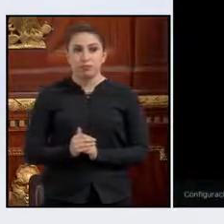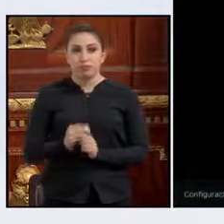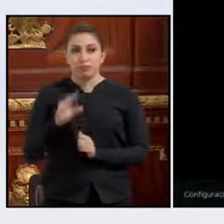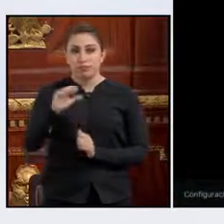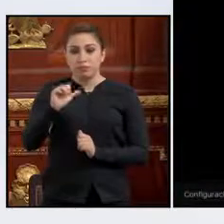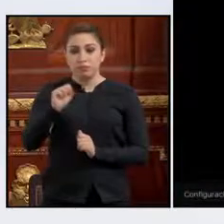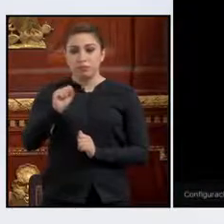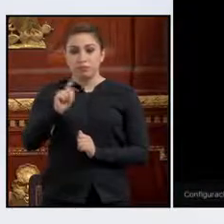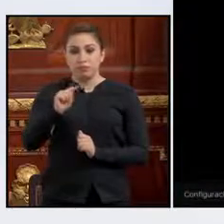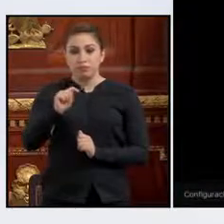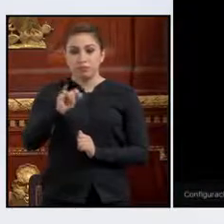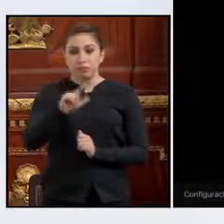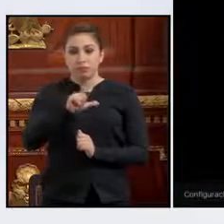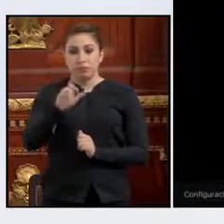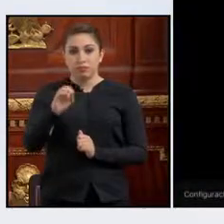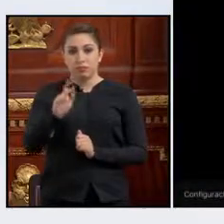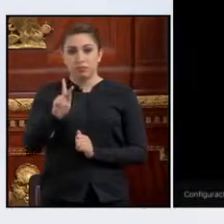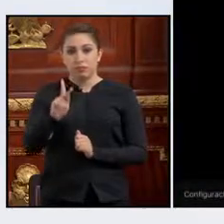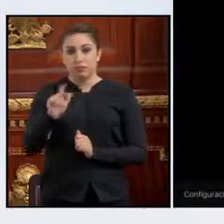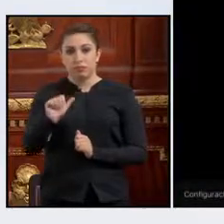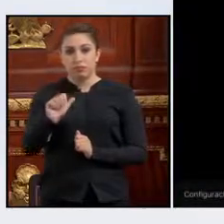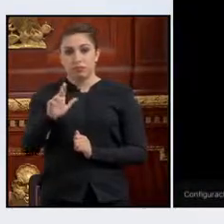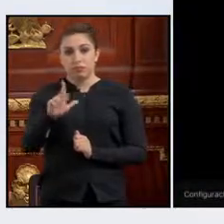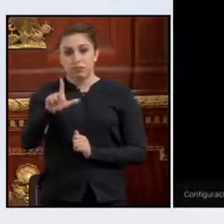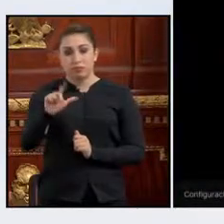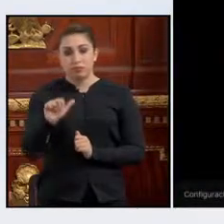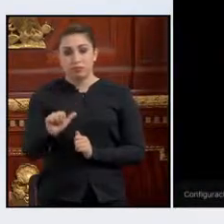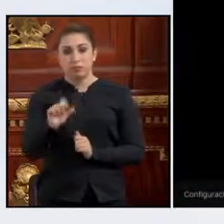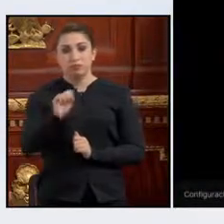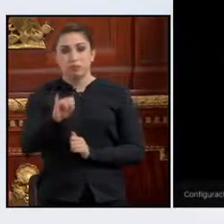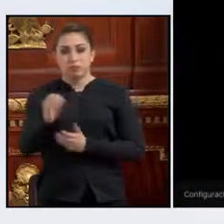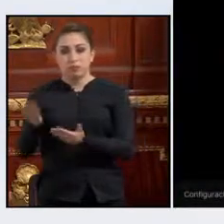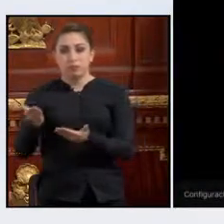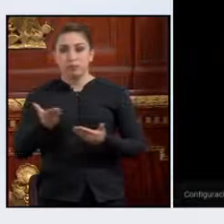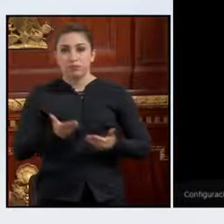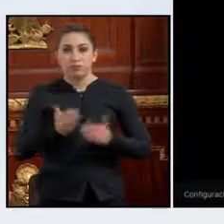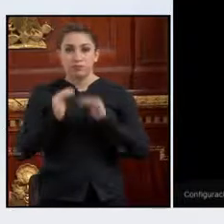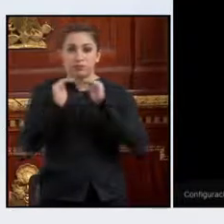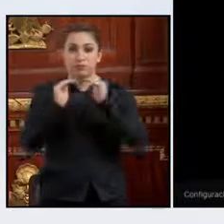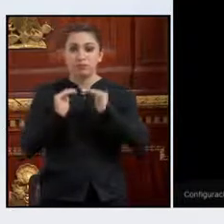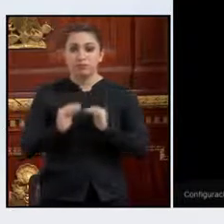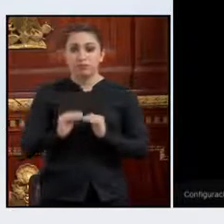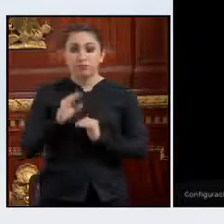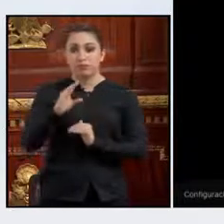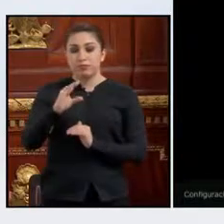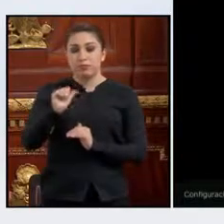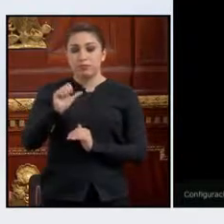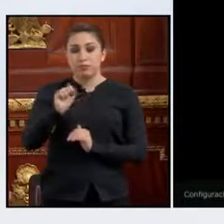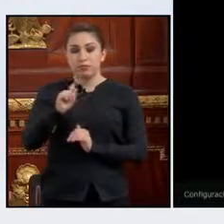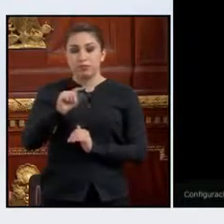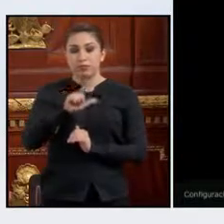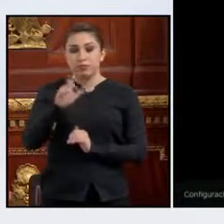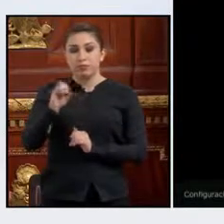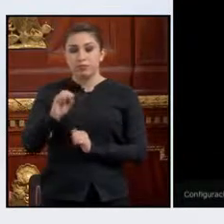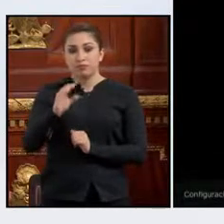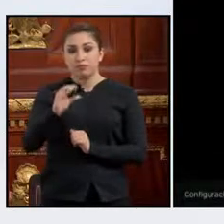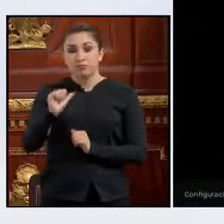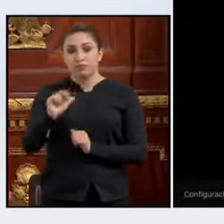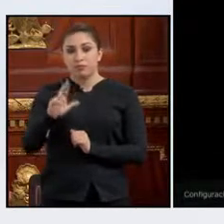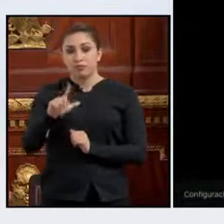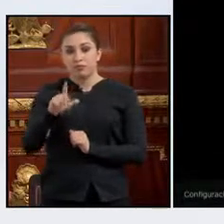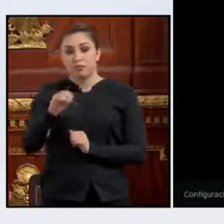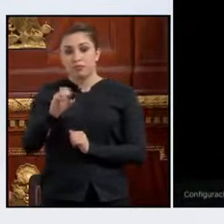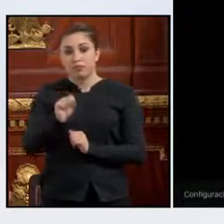Castillo Mendieta, Paula Andrea. Paula Castillo, presente. Castillo Pérez, Carlos Alonso.